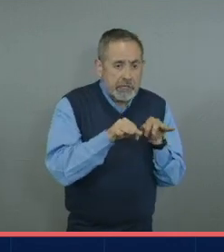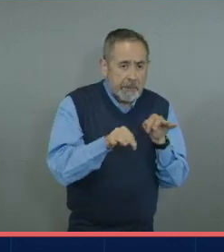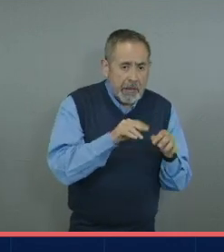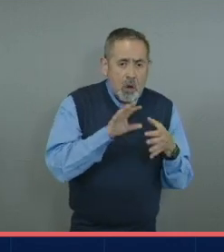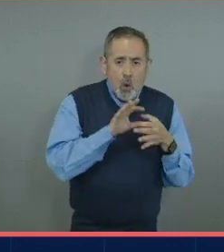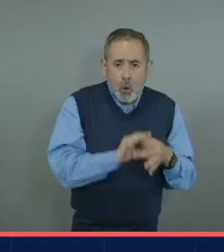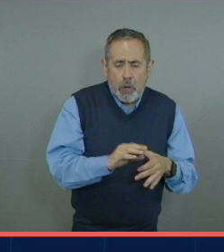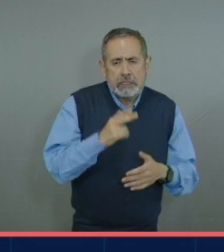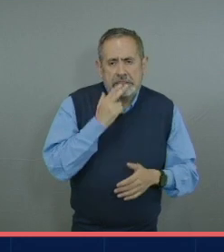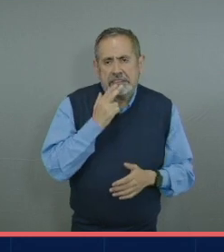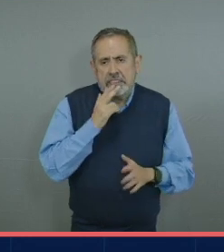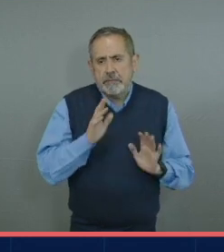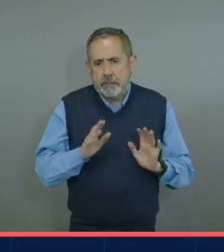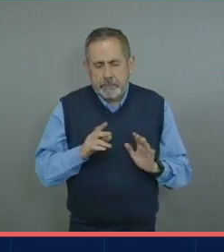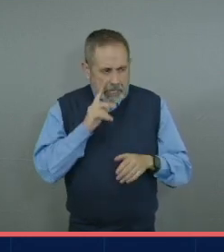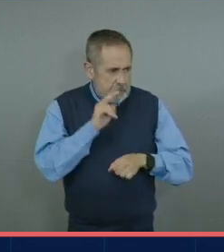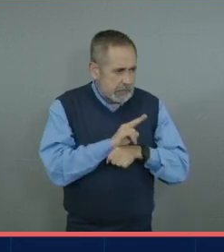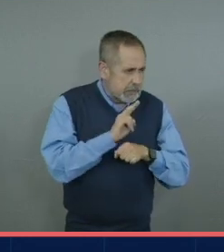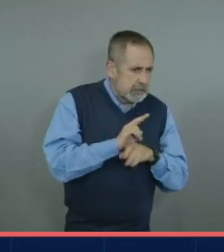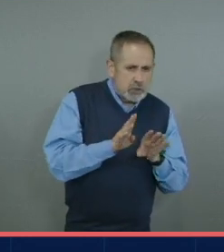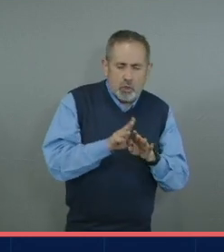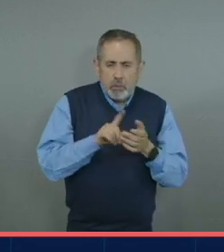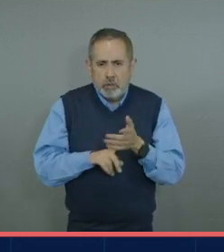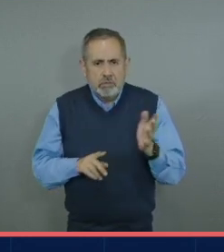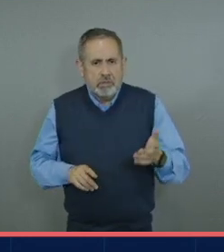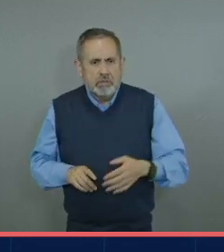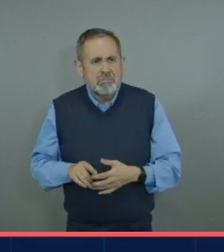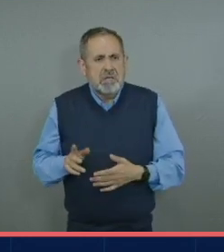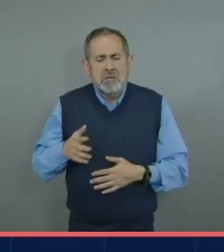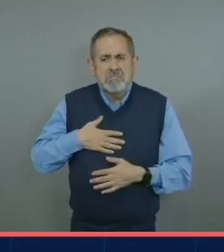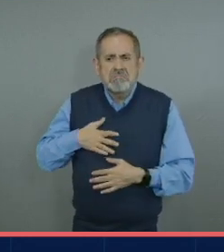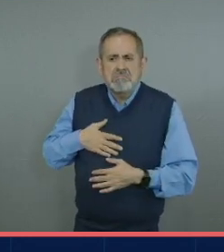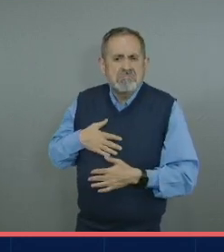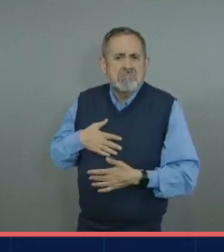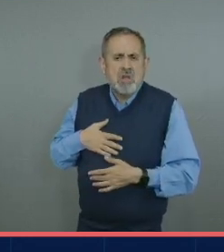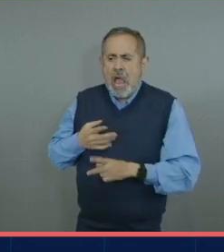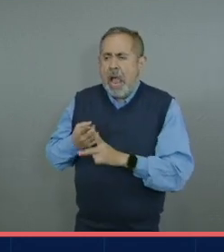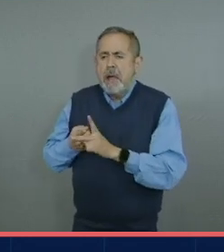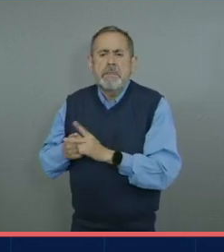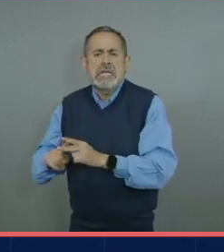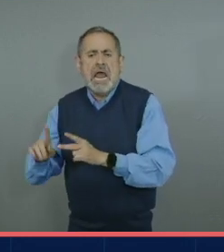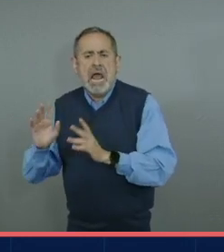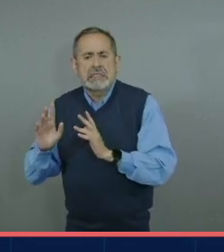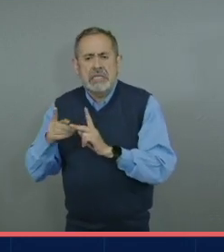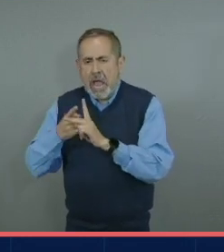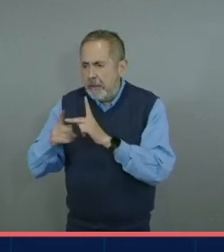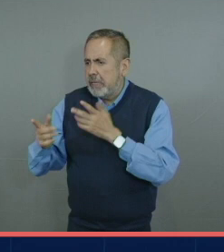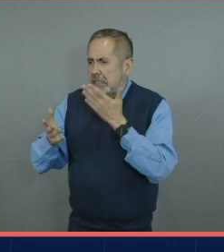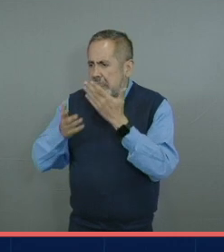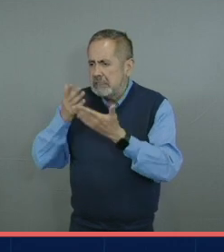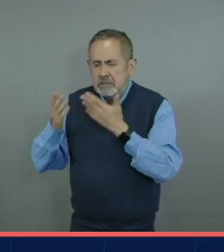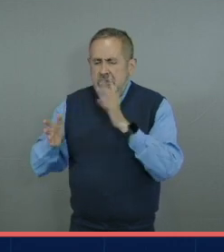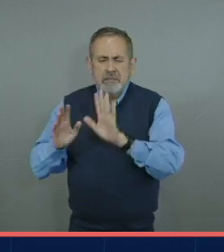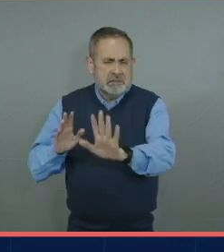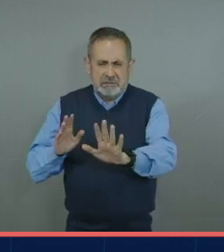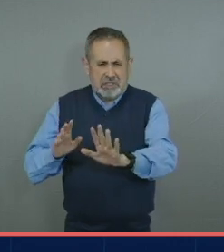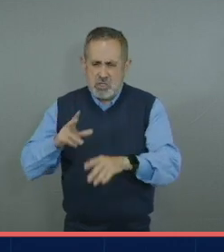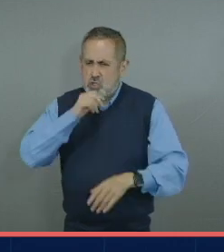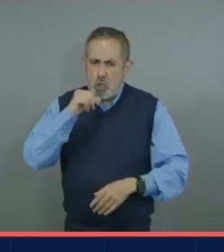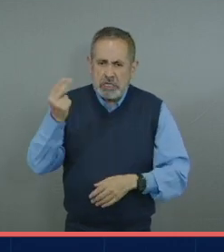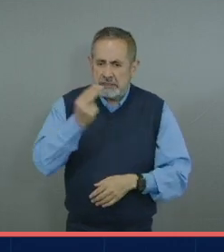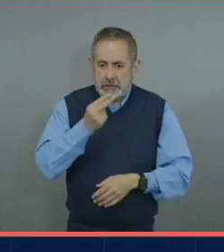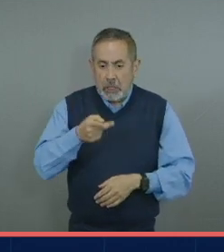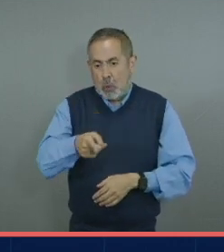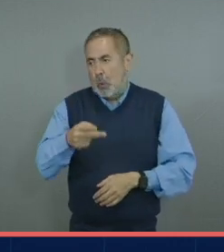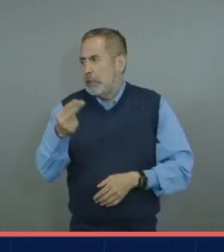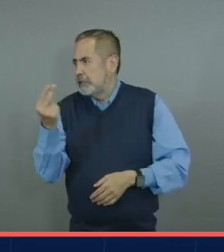empresa, vigilando. Pero tú estás empezando a ser empresario. Entonces te invito hoy a que no hagas